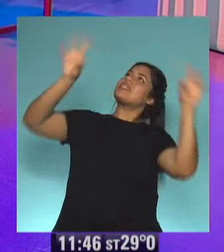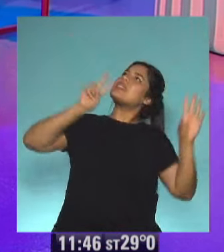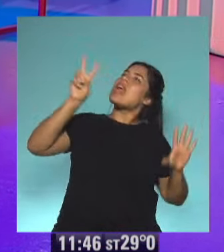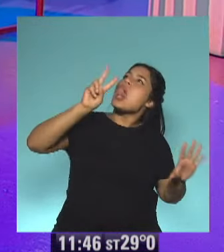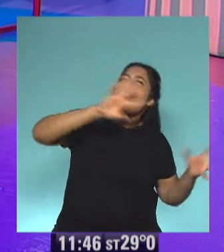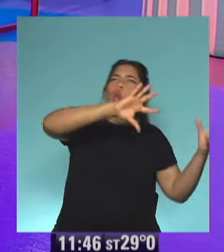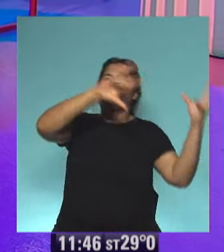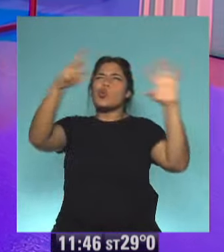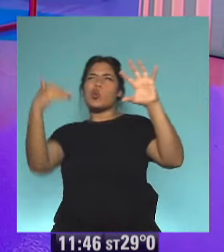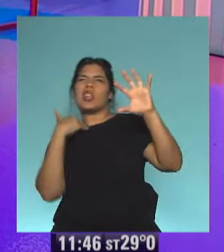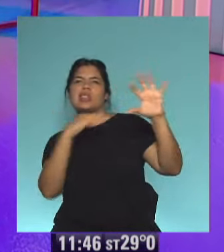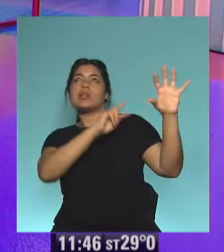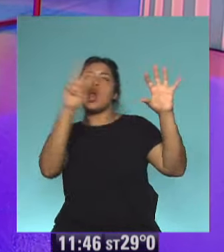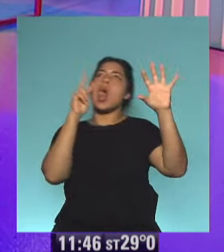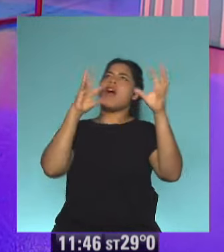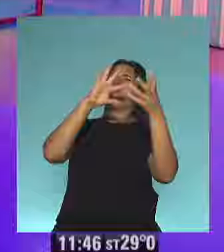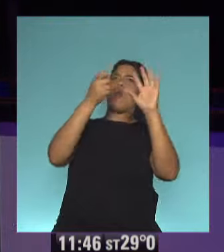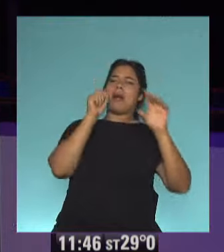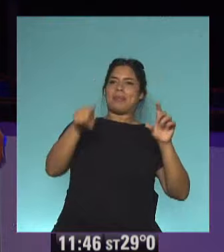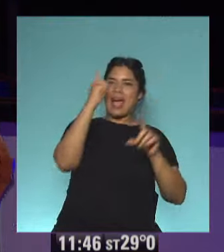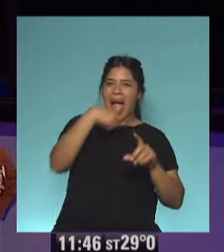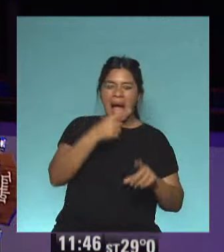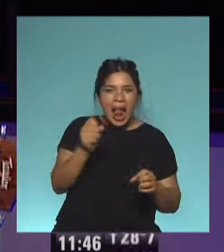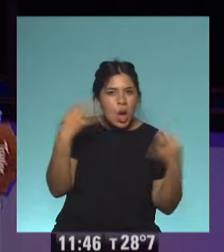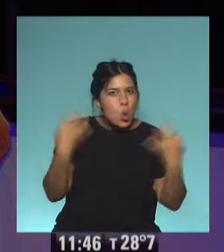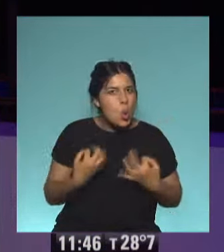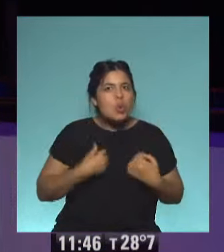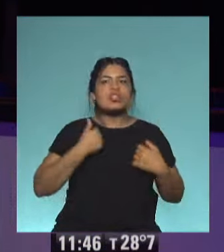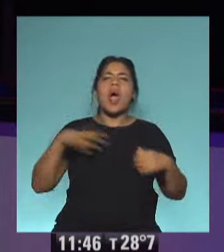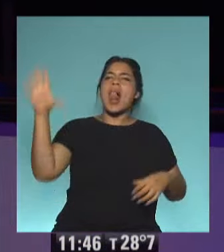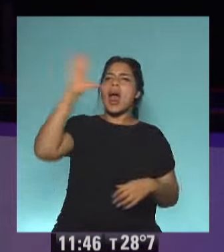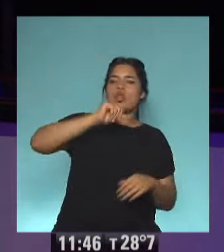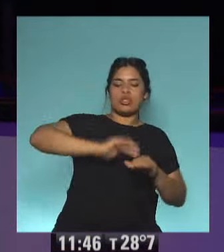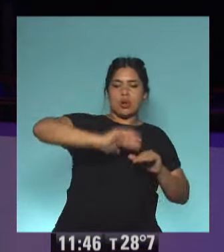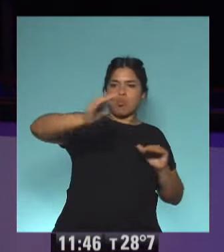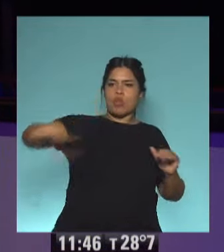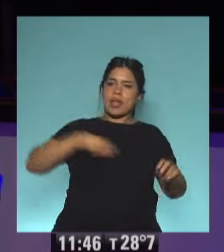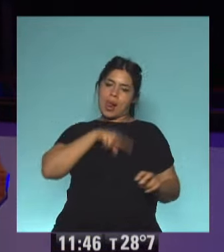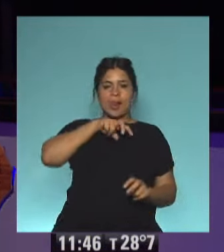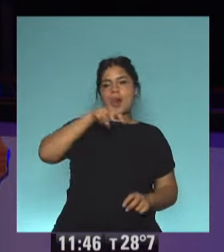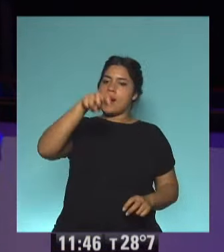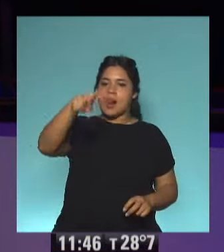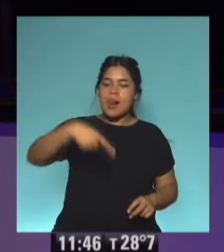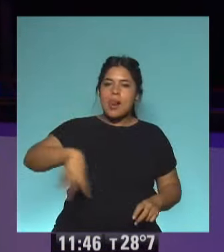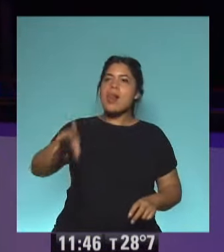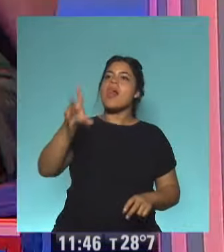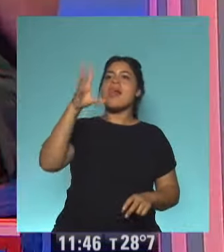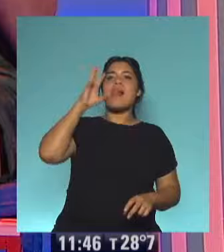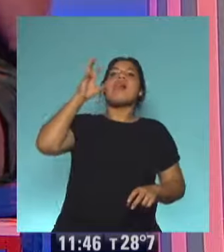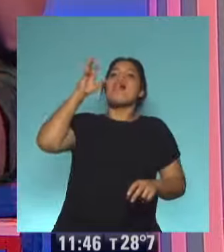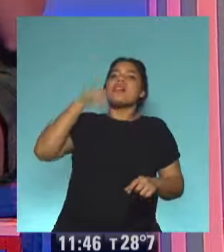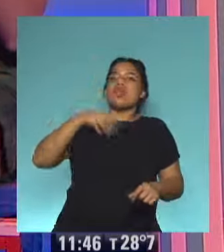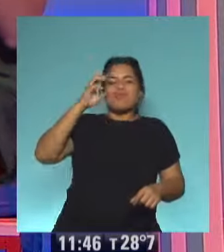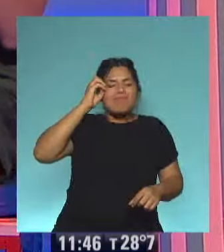gris aparezcas tú. En la noche suba una alta loma, mira el pasado, sabrás que no te he